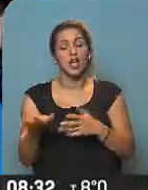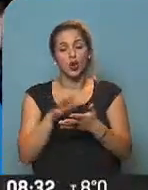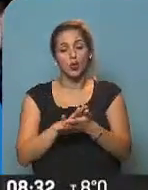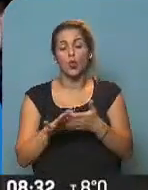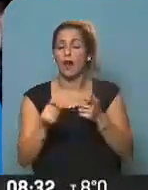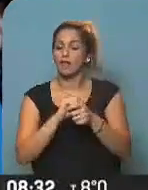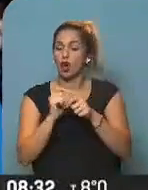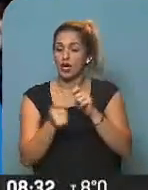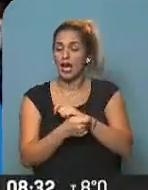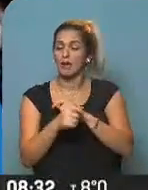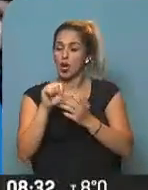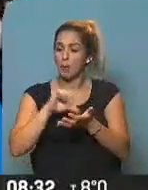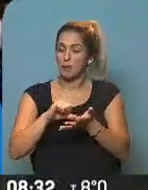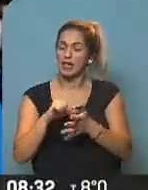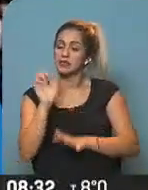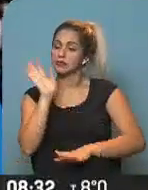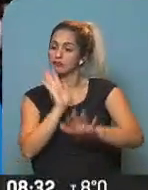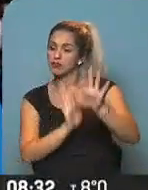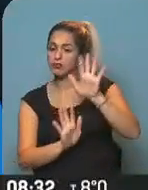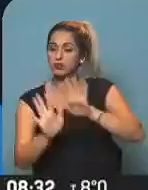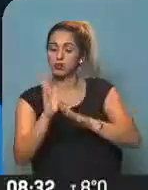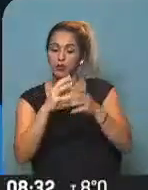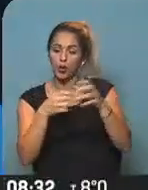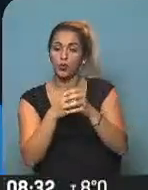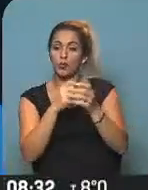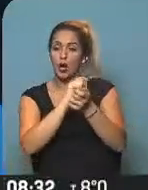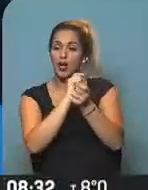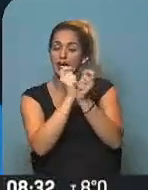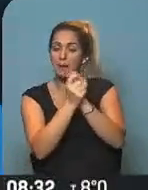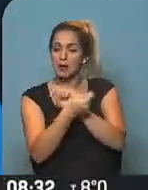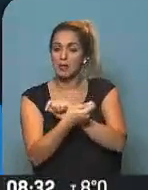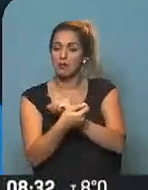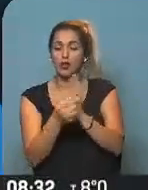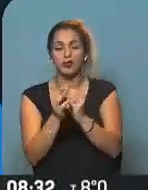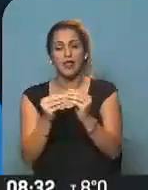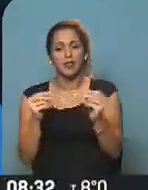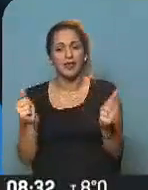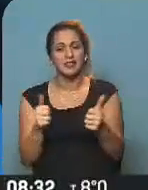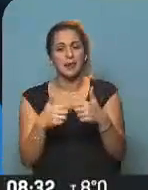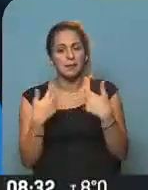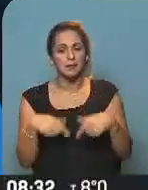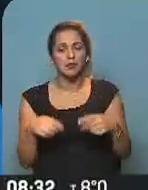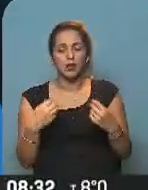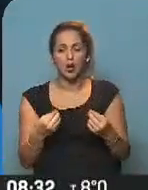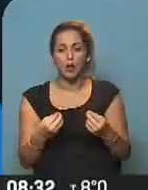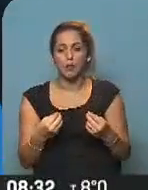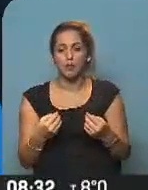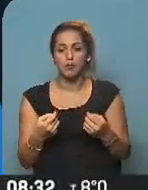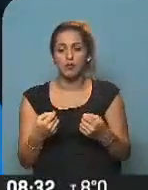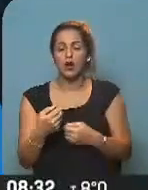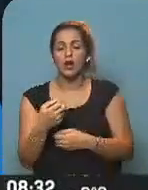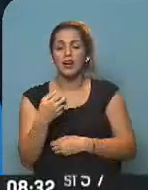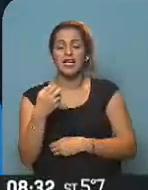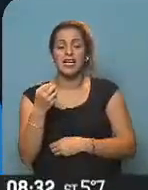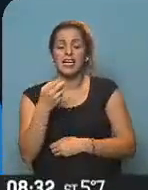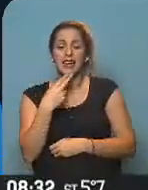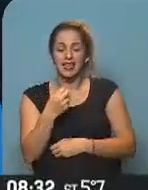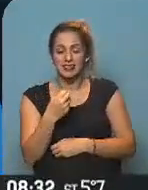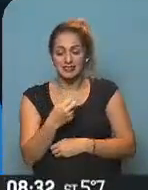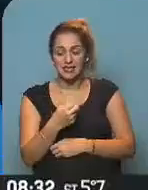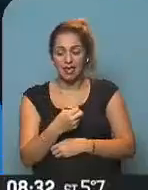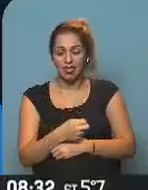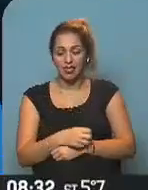estamos reconfigurando nosotros desde Cambiemos, ha desaparecido el concepto de gratuidad de la energía eléctrica. La energía